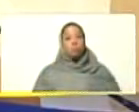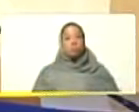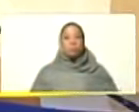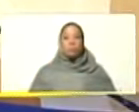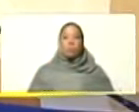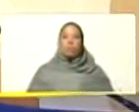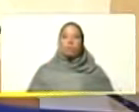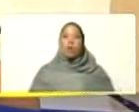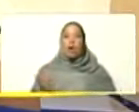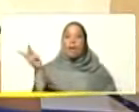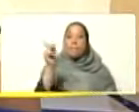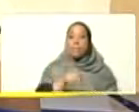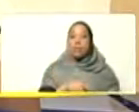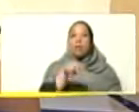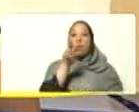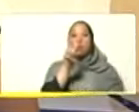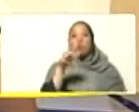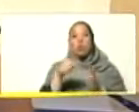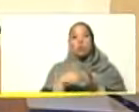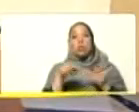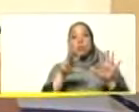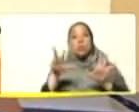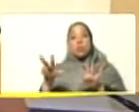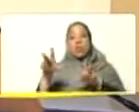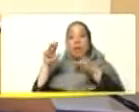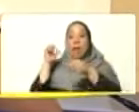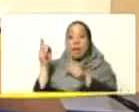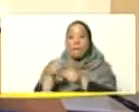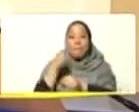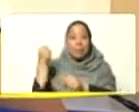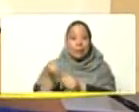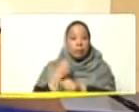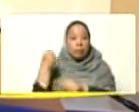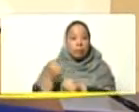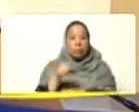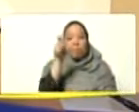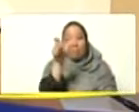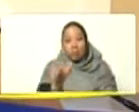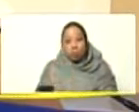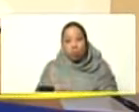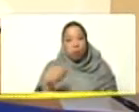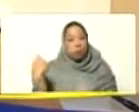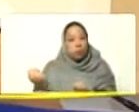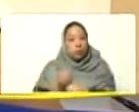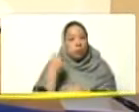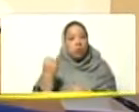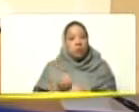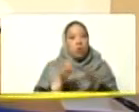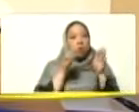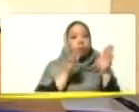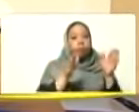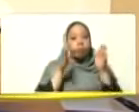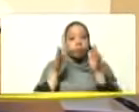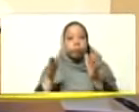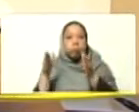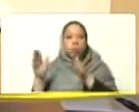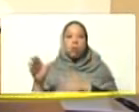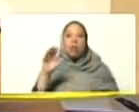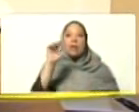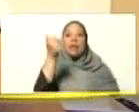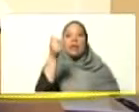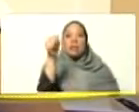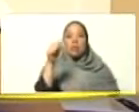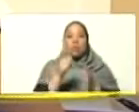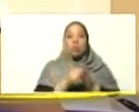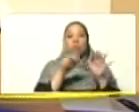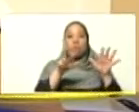186.960 personas van a participar de manera estructural, clasificados de la siguiente manera: 10.461 del